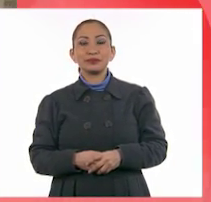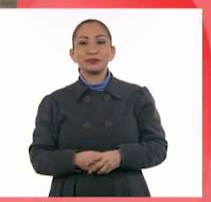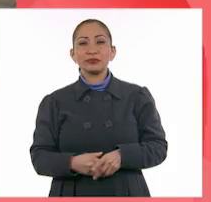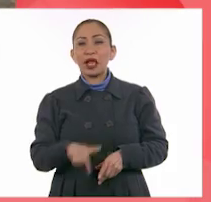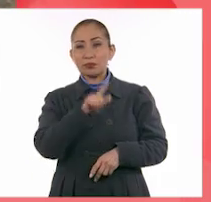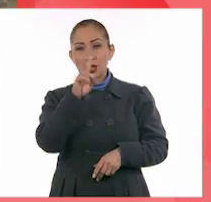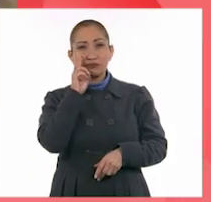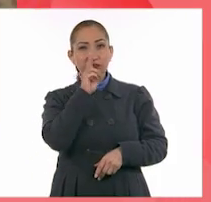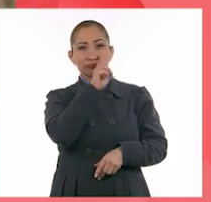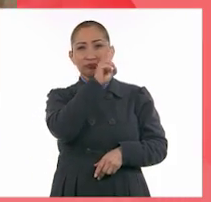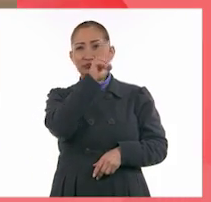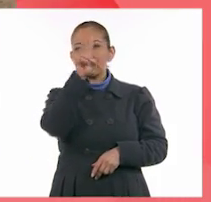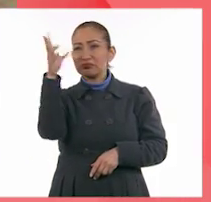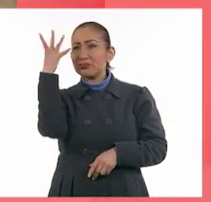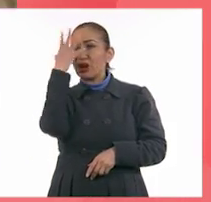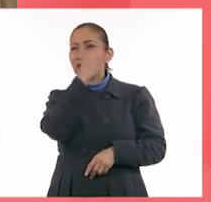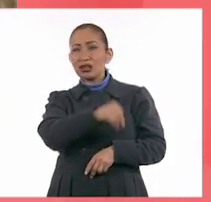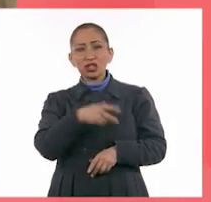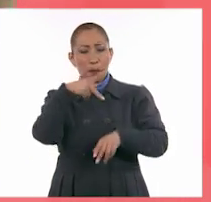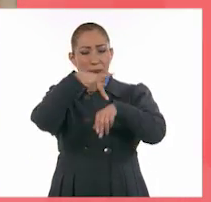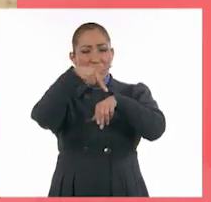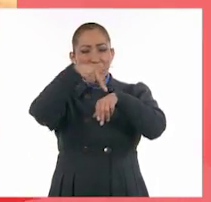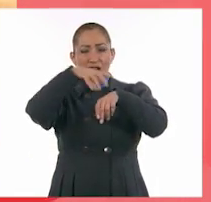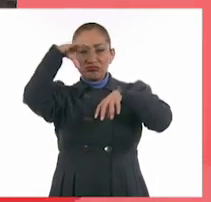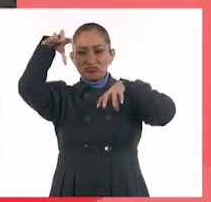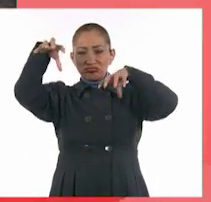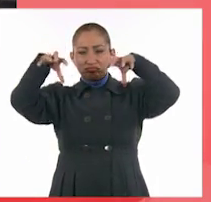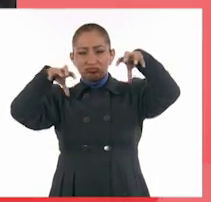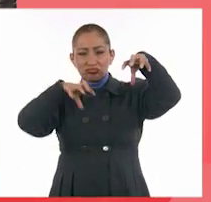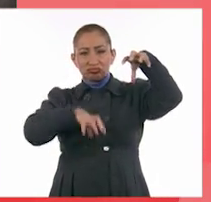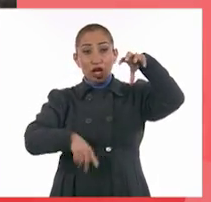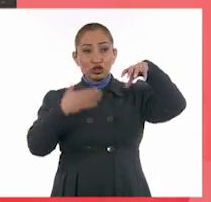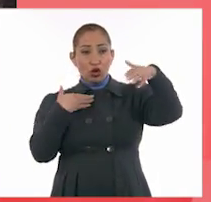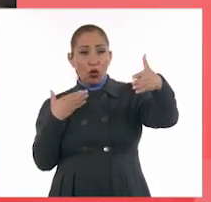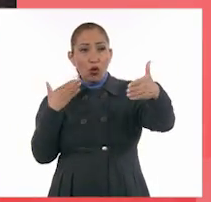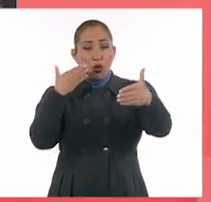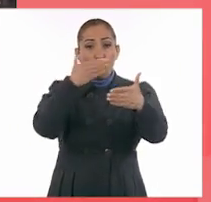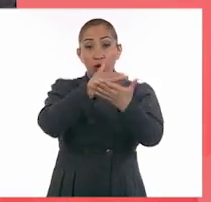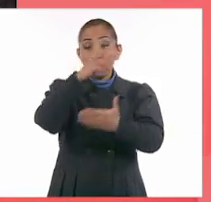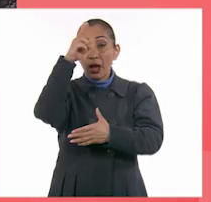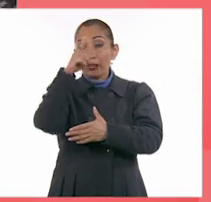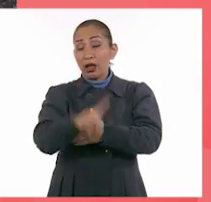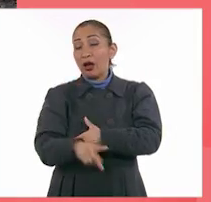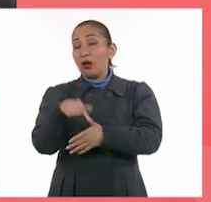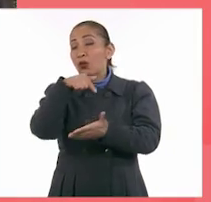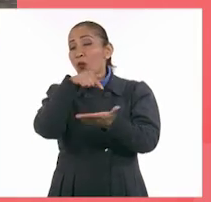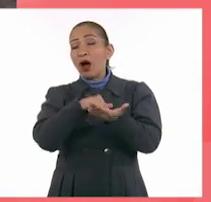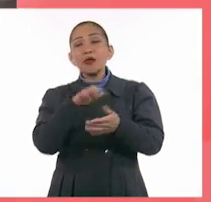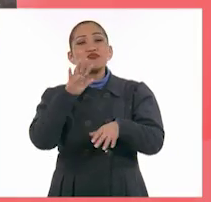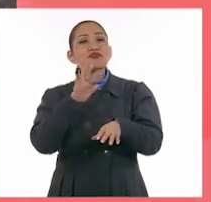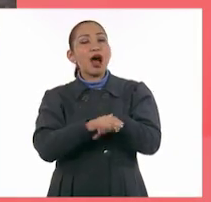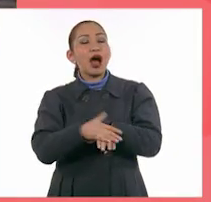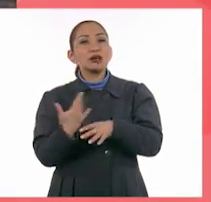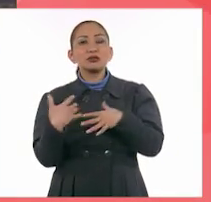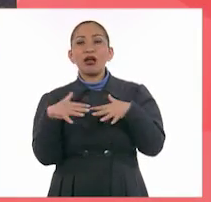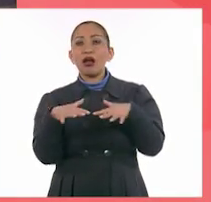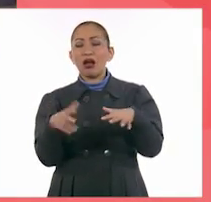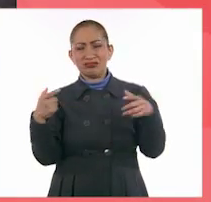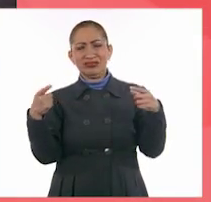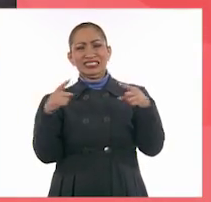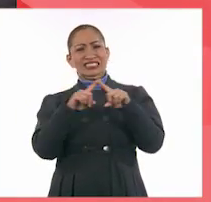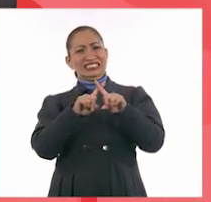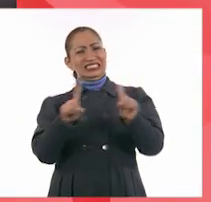Después de observar la belleza de estas formaciones rocosas, me dirijo al que es sin duda uno de los lugares más